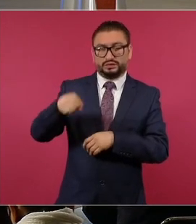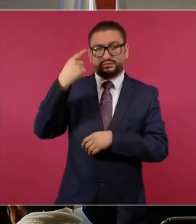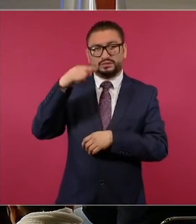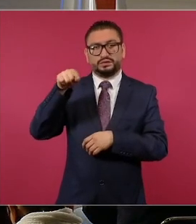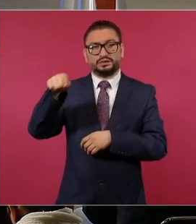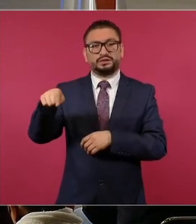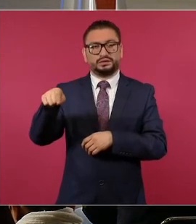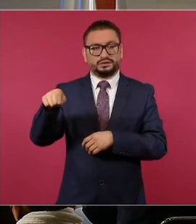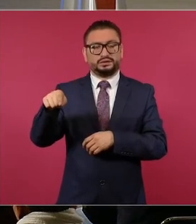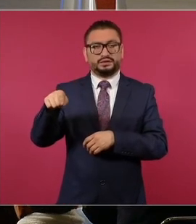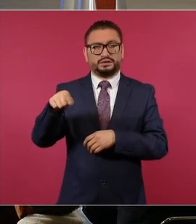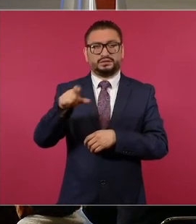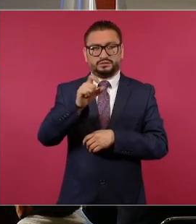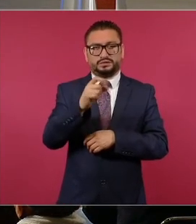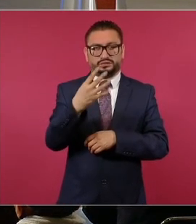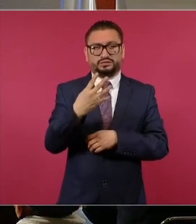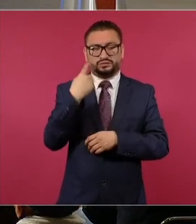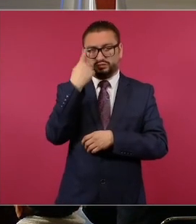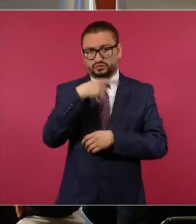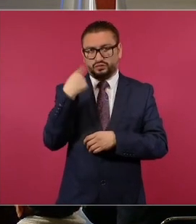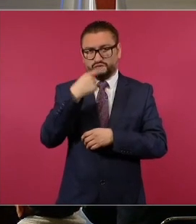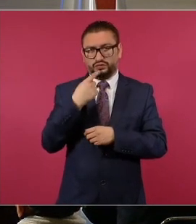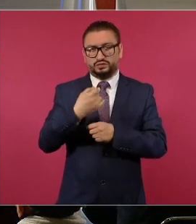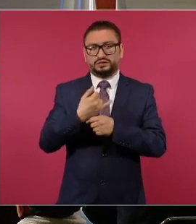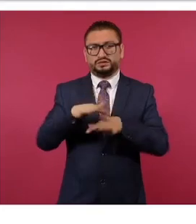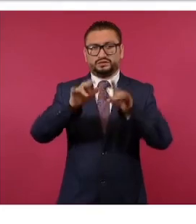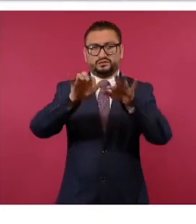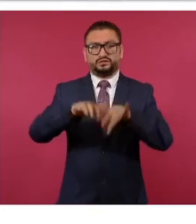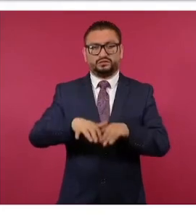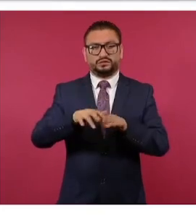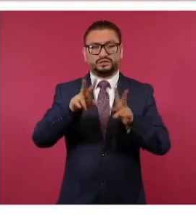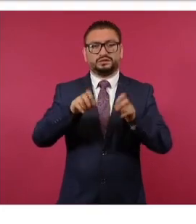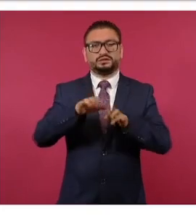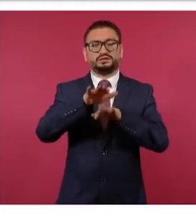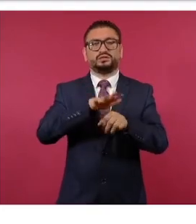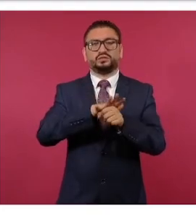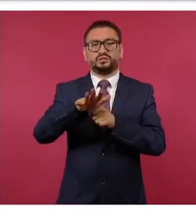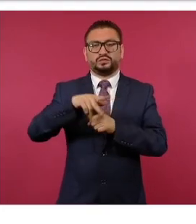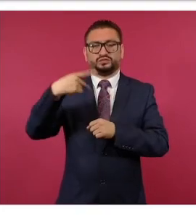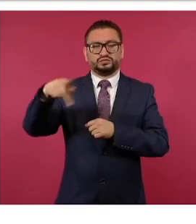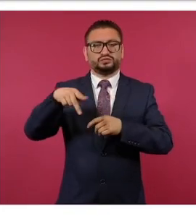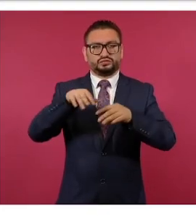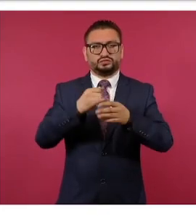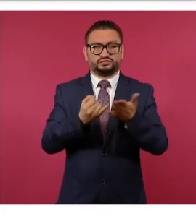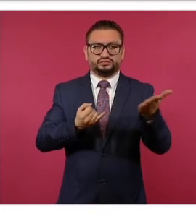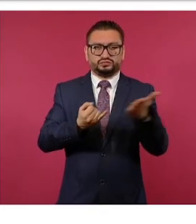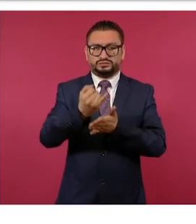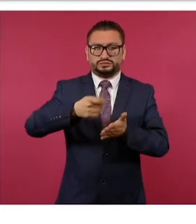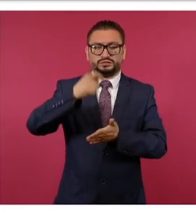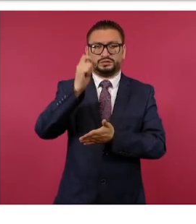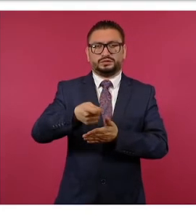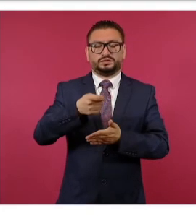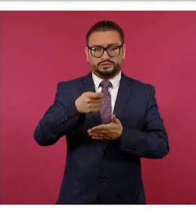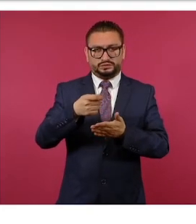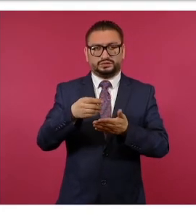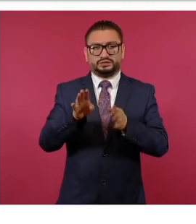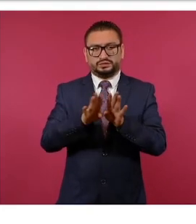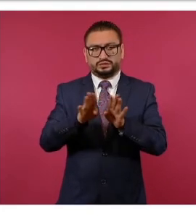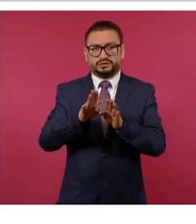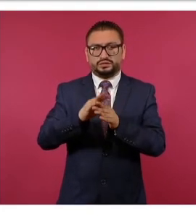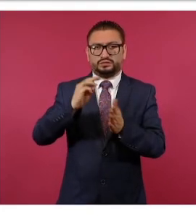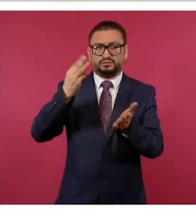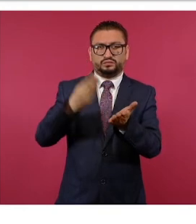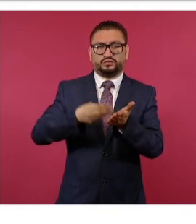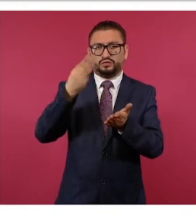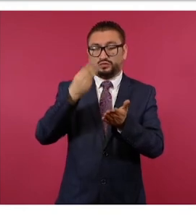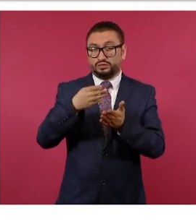que en el término de 24 horas informe sobre el cumplimiento de su resolución bajo el apercibimiento de multa en